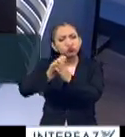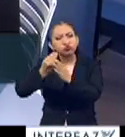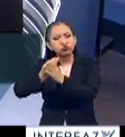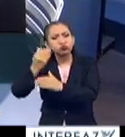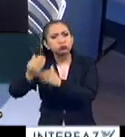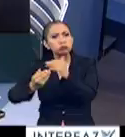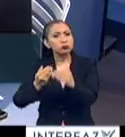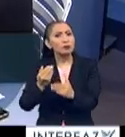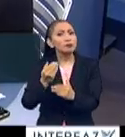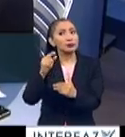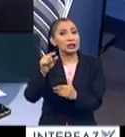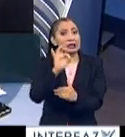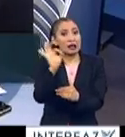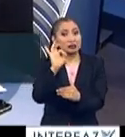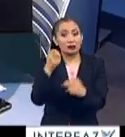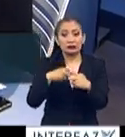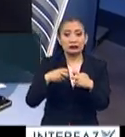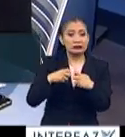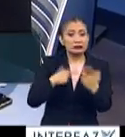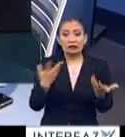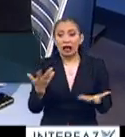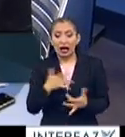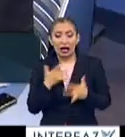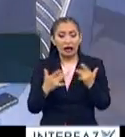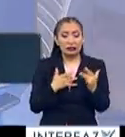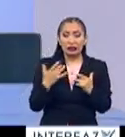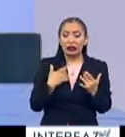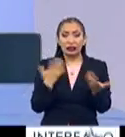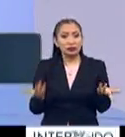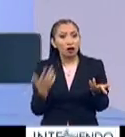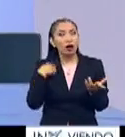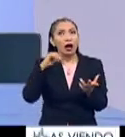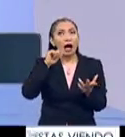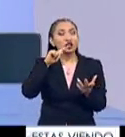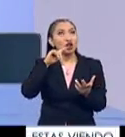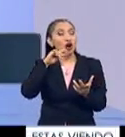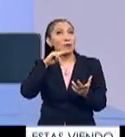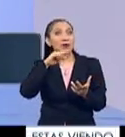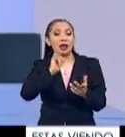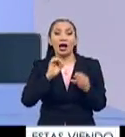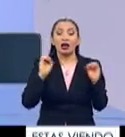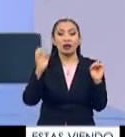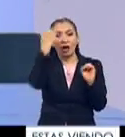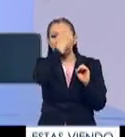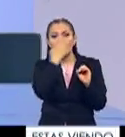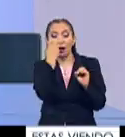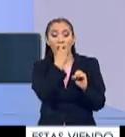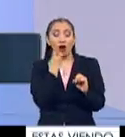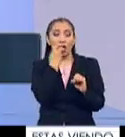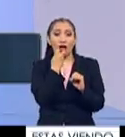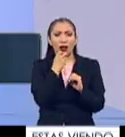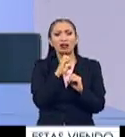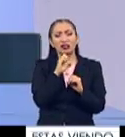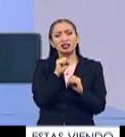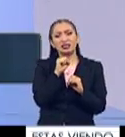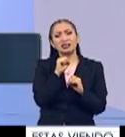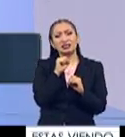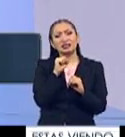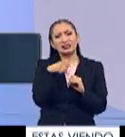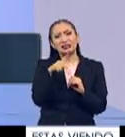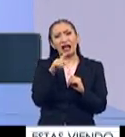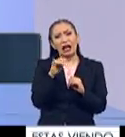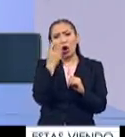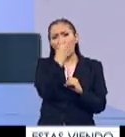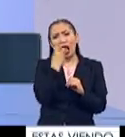Y si están desesperados y ya sienten que saben mucha astronomía, yo les hago un examen oral por Skype, que es lo bueno, ¿no? Sí,